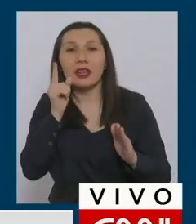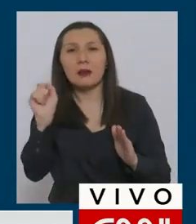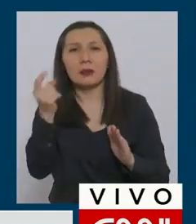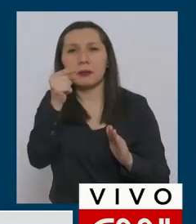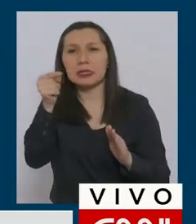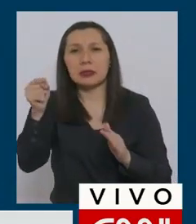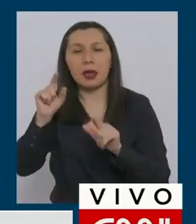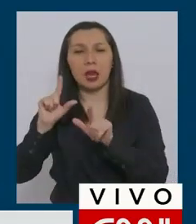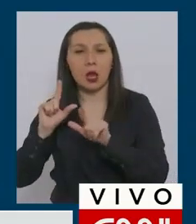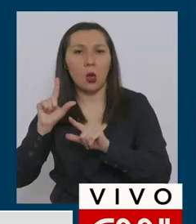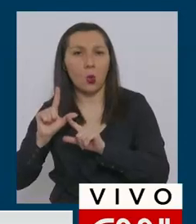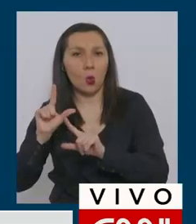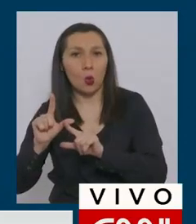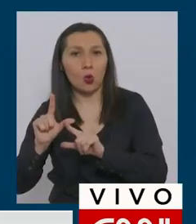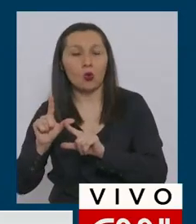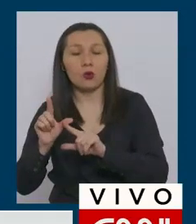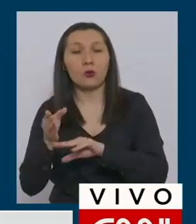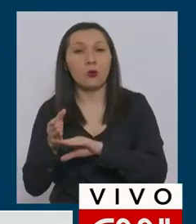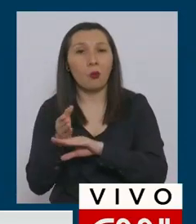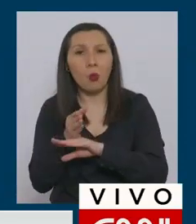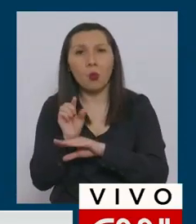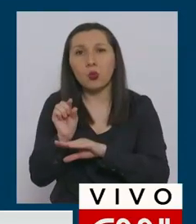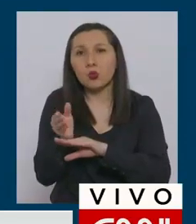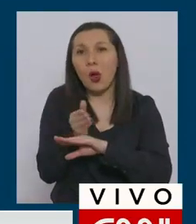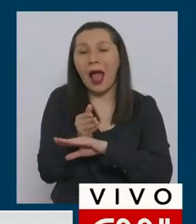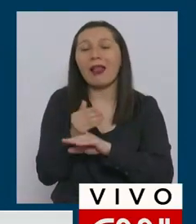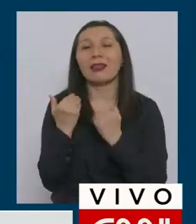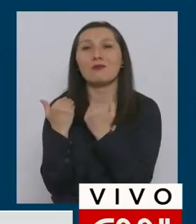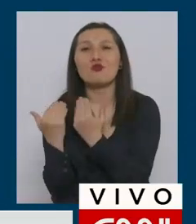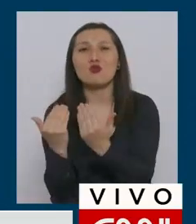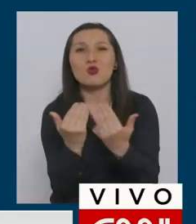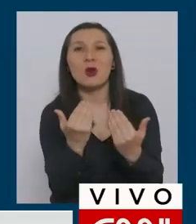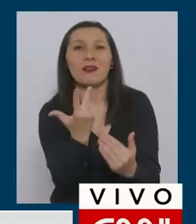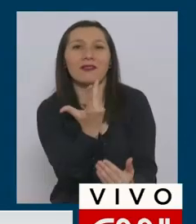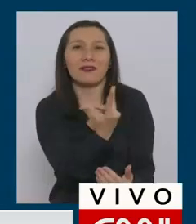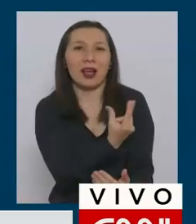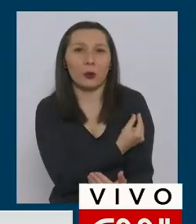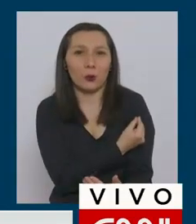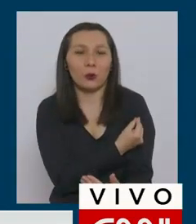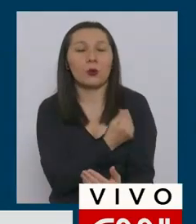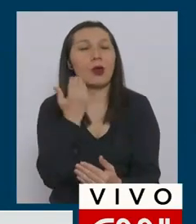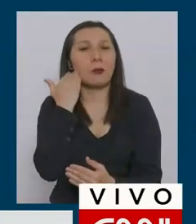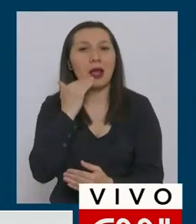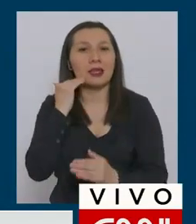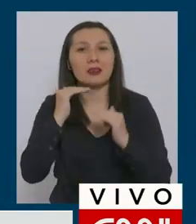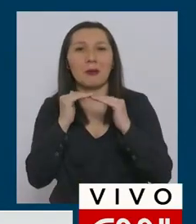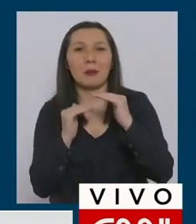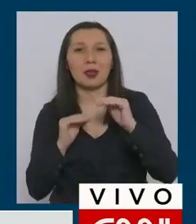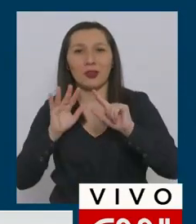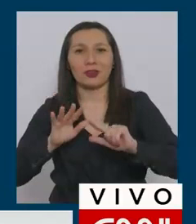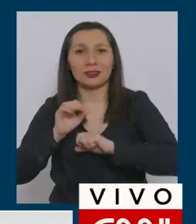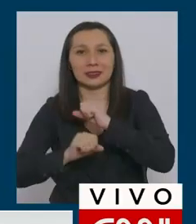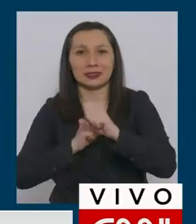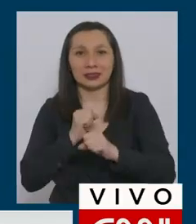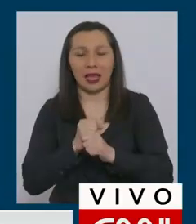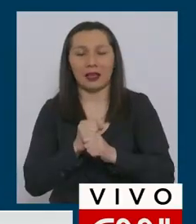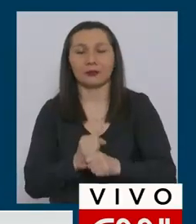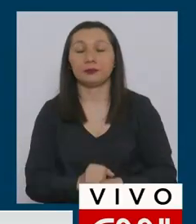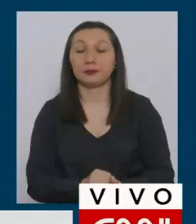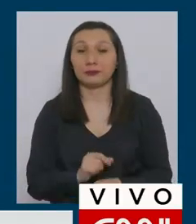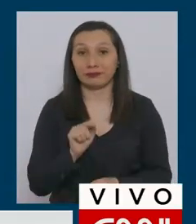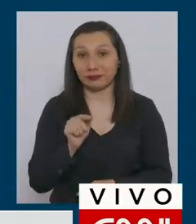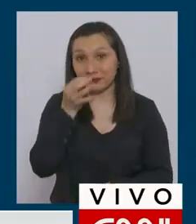que se caracteriza por fiebre, diarrea, vómitos o dolor abdominal y que puede llegar a producir alteraciones coronarias en